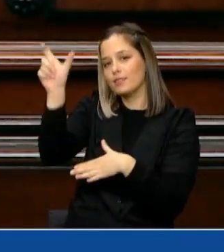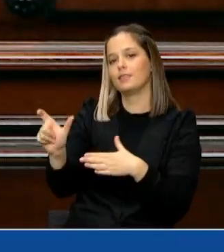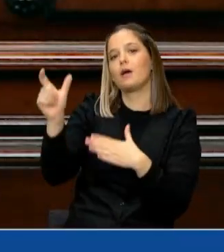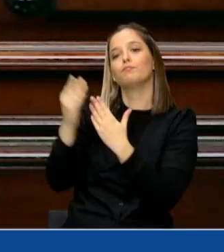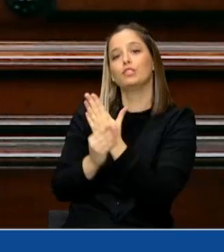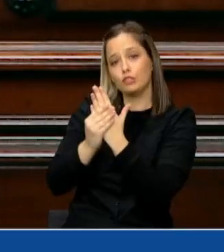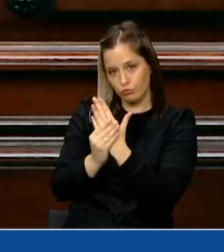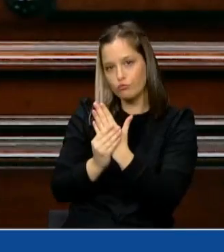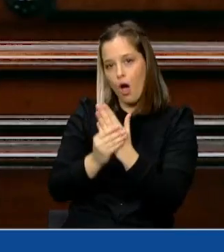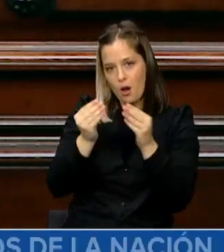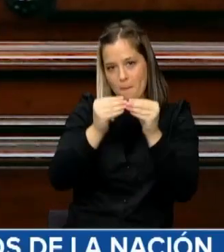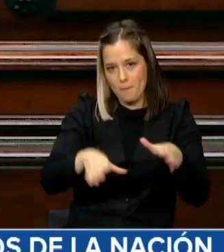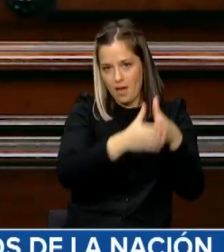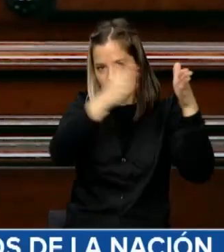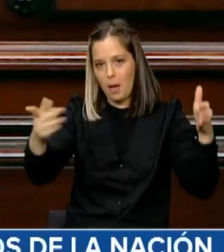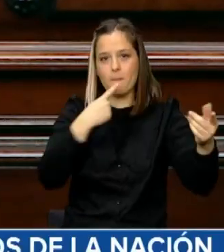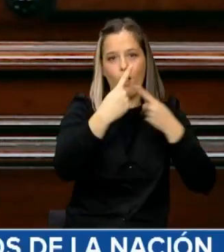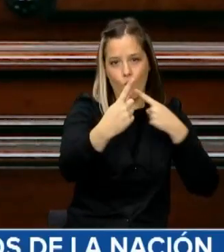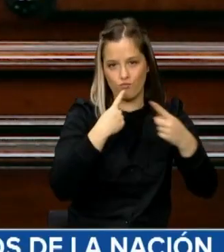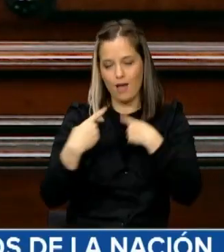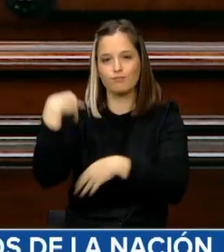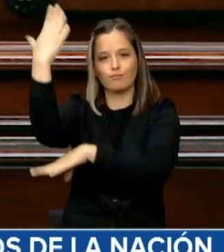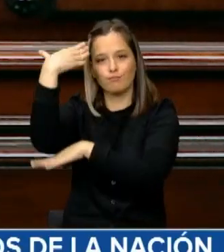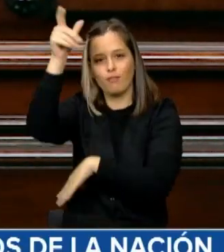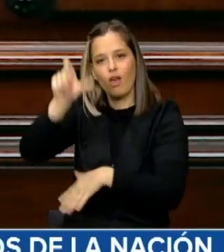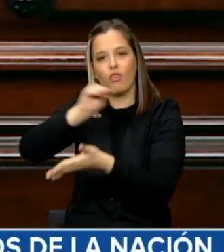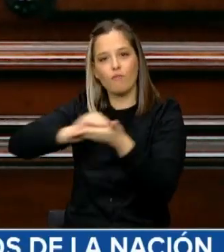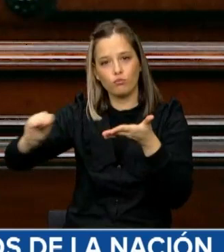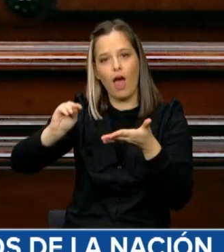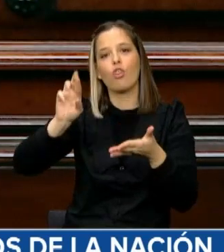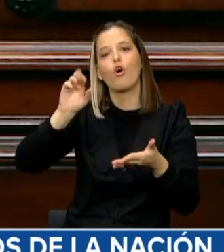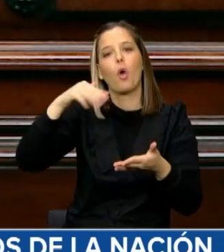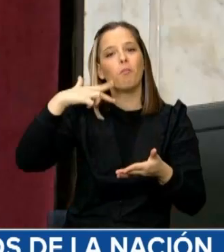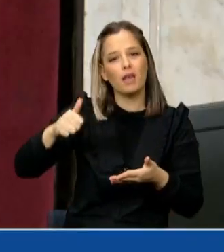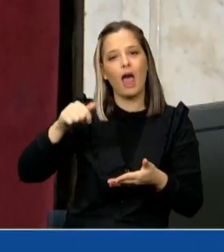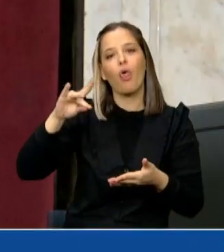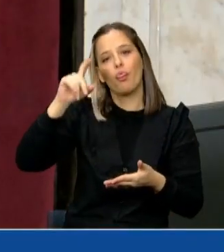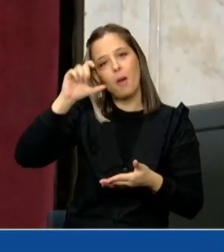Primer bloque de preguntas, en uso de la palabra, la diputada Romina del Pla.